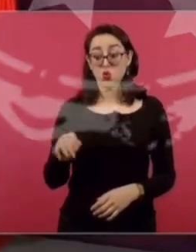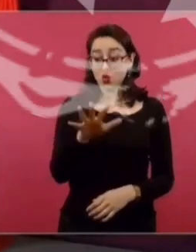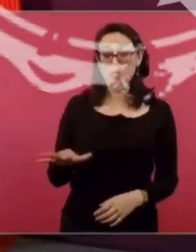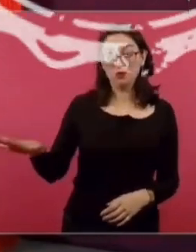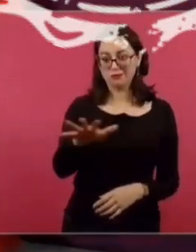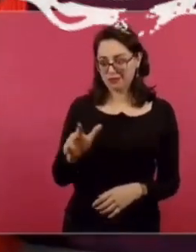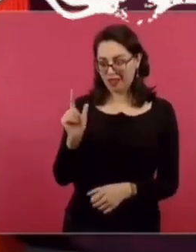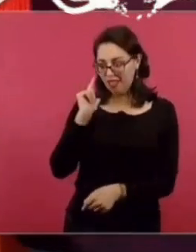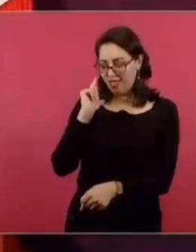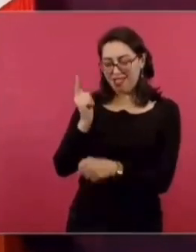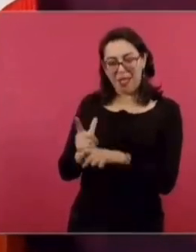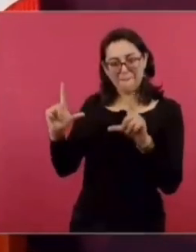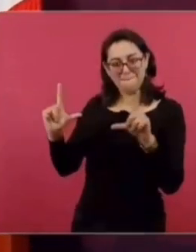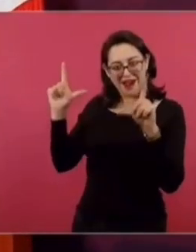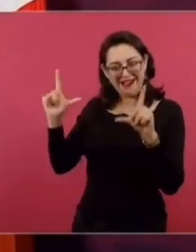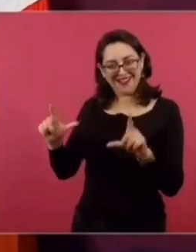Estamos